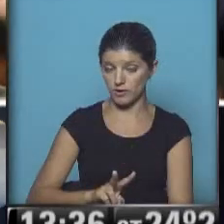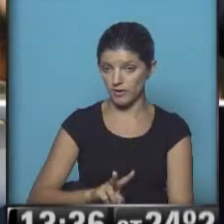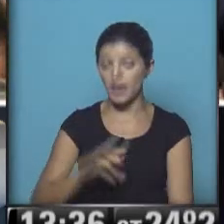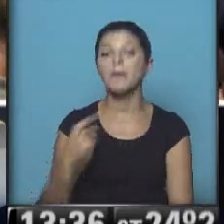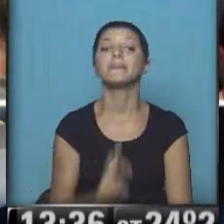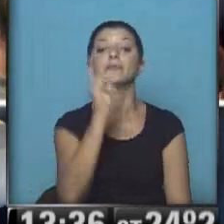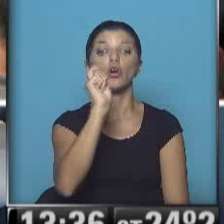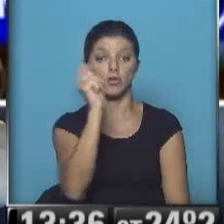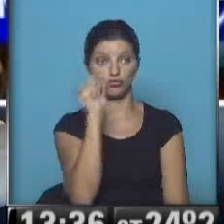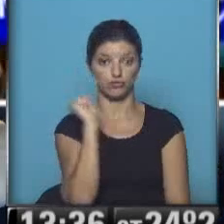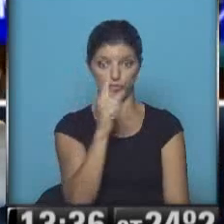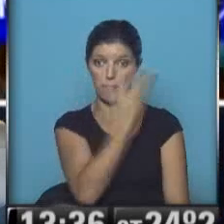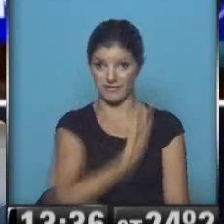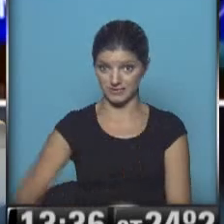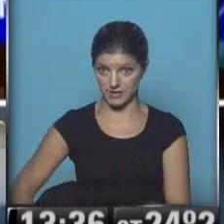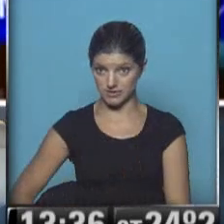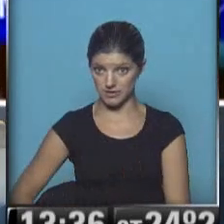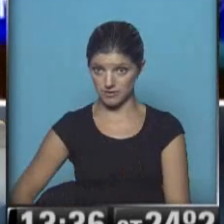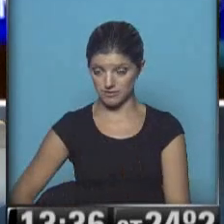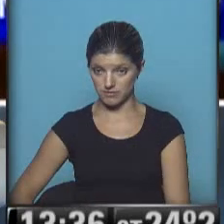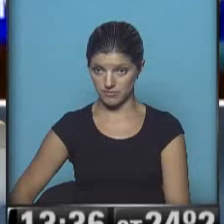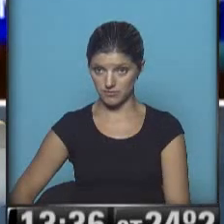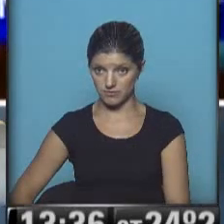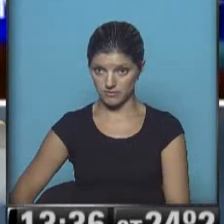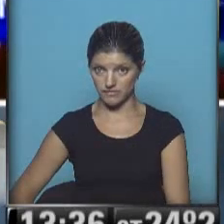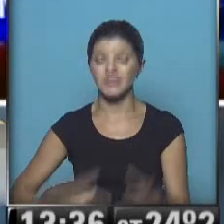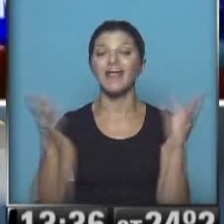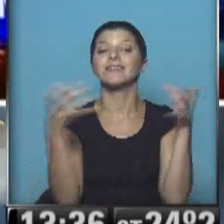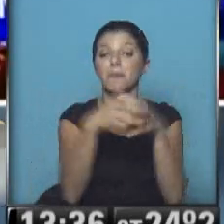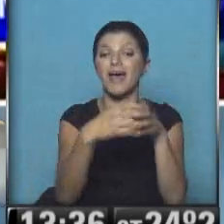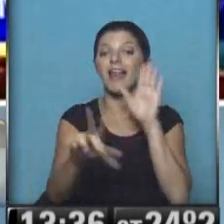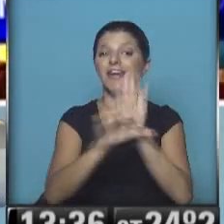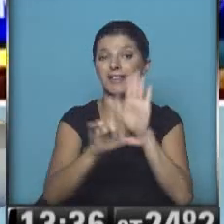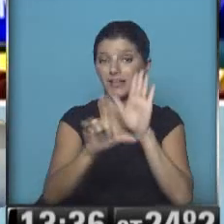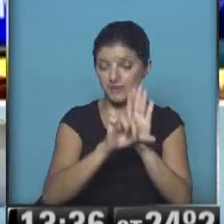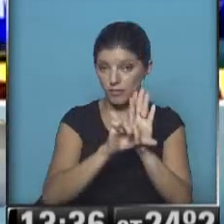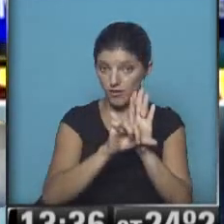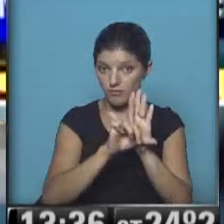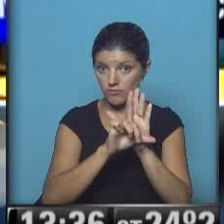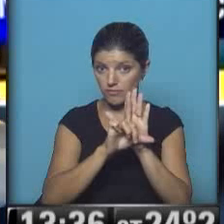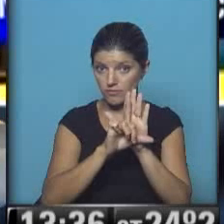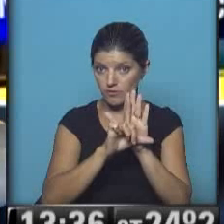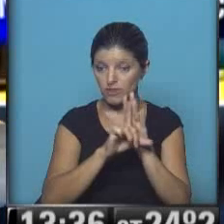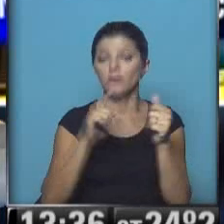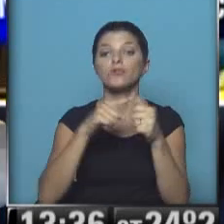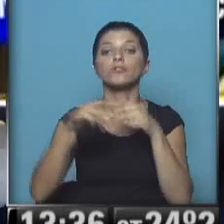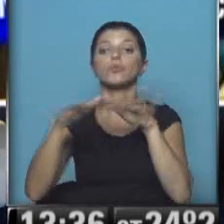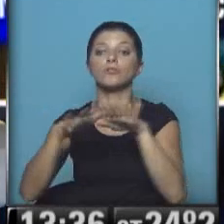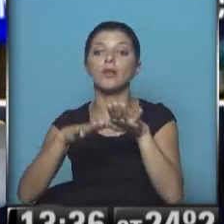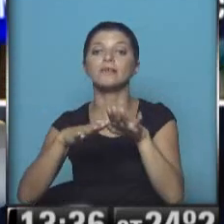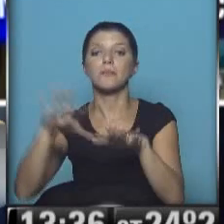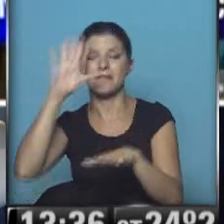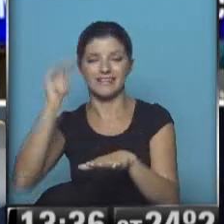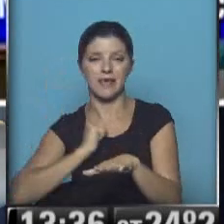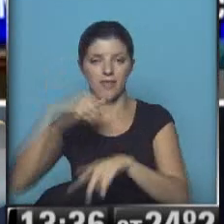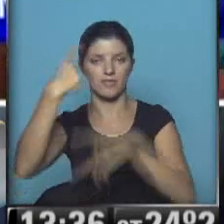fue el presidente de la asamblea legislativa diosdado cabello toda una serie de operaciones militares que